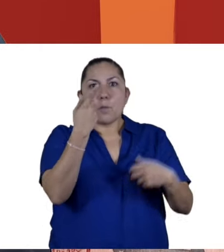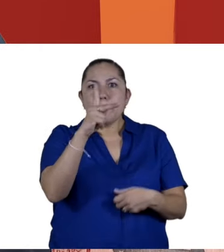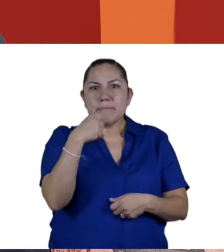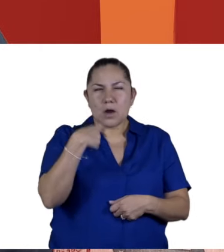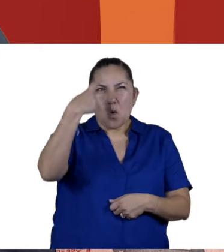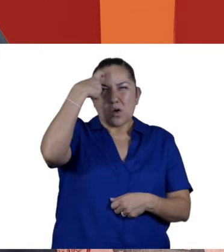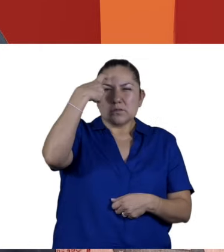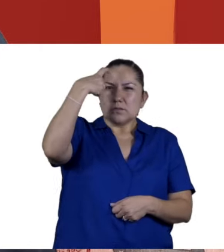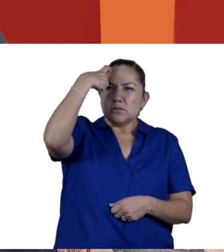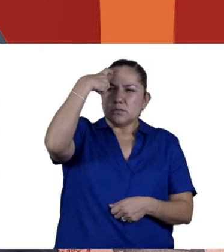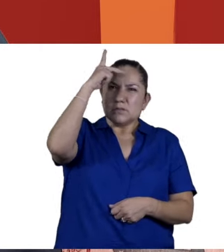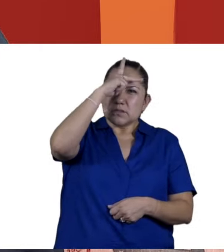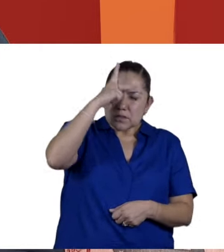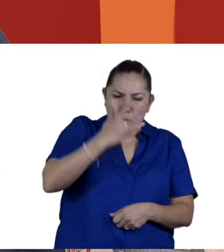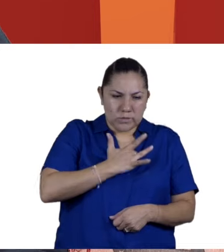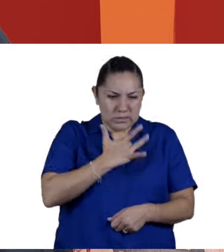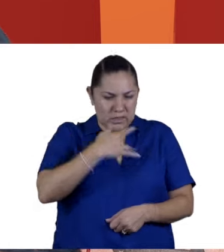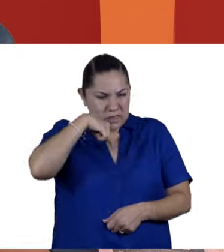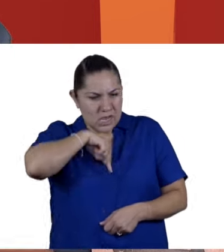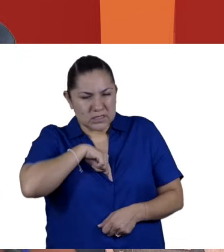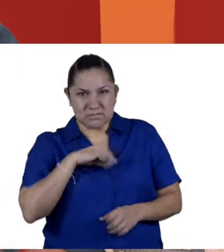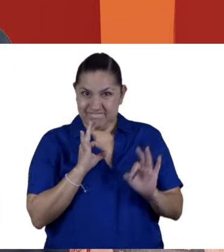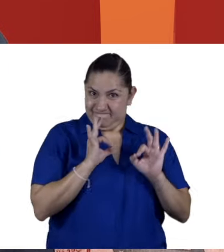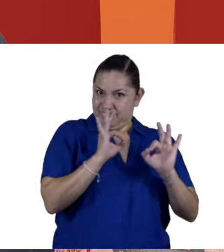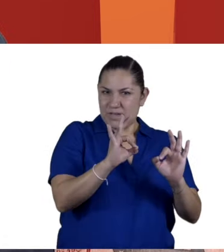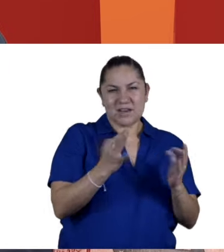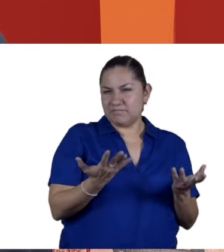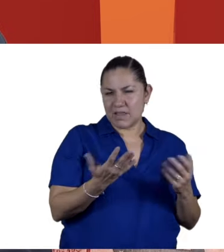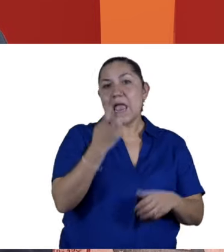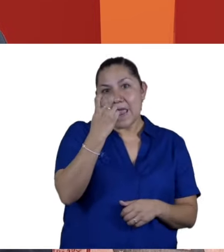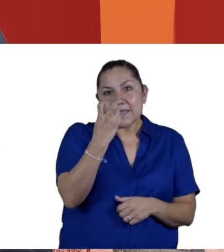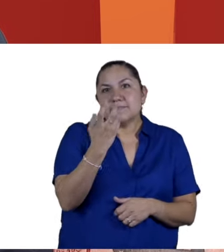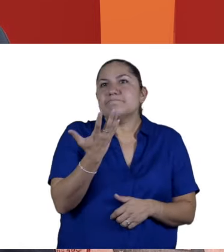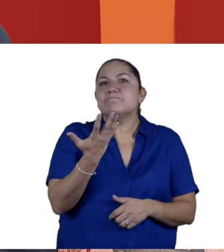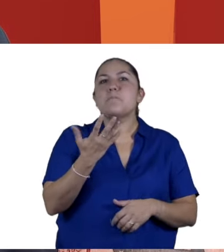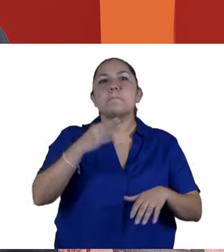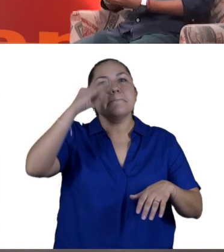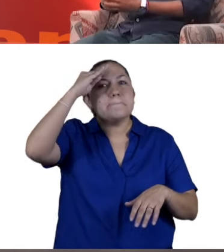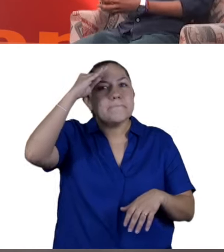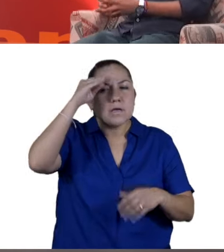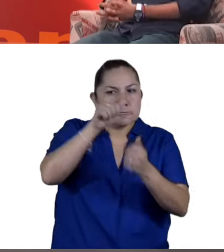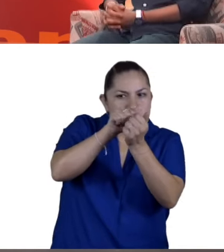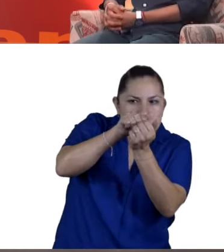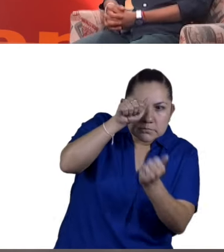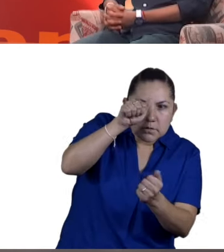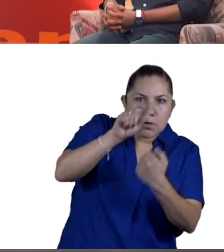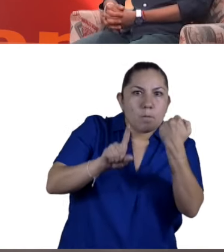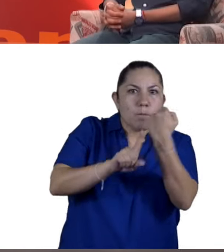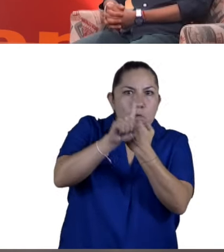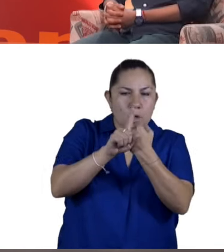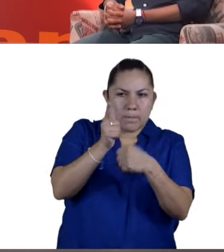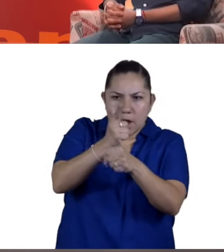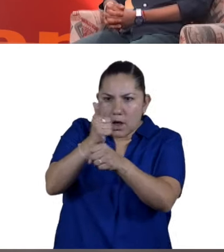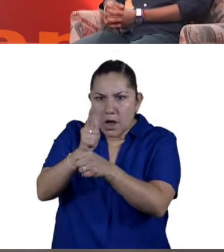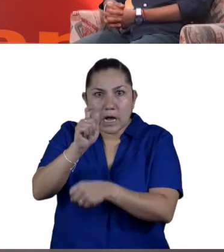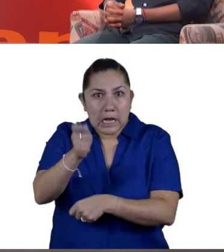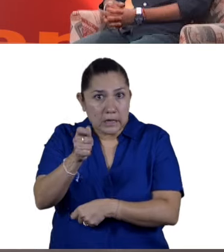y emocional. Entonces, a pesar de que en la calle pasamos desapercibidos, pues nuestras violencias también pasan